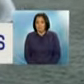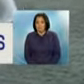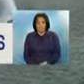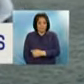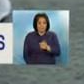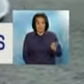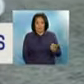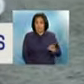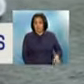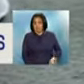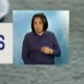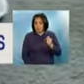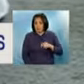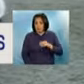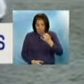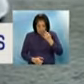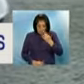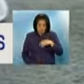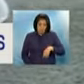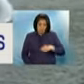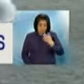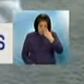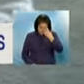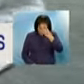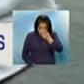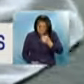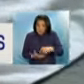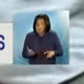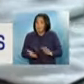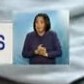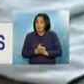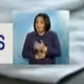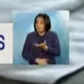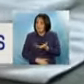Ellos son perro y cabra y son amigos del alma.